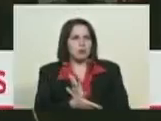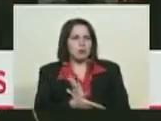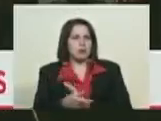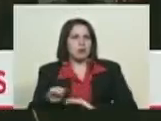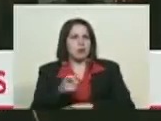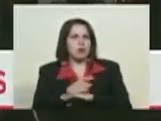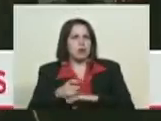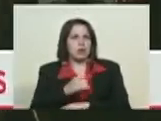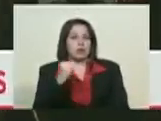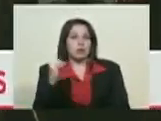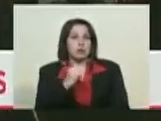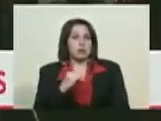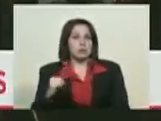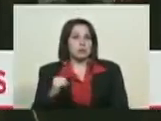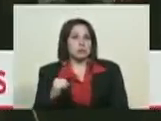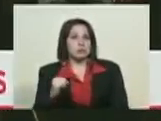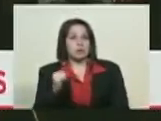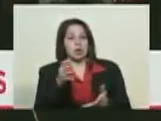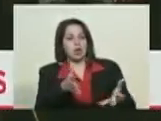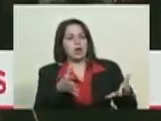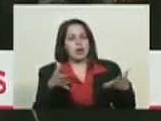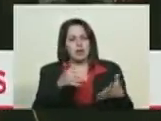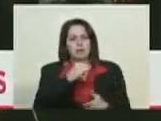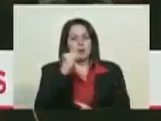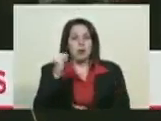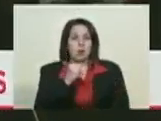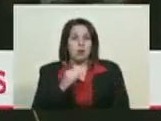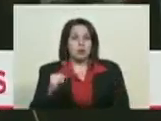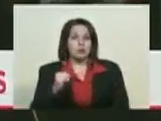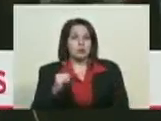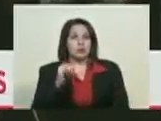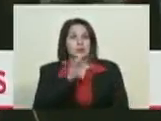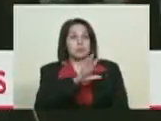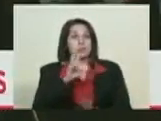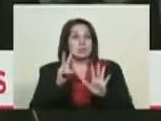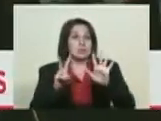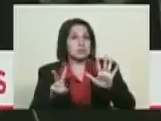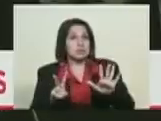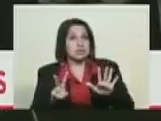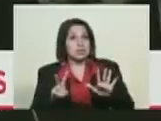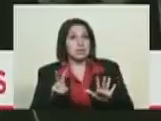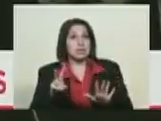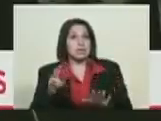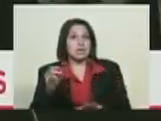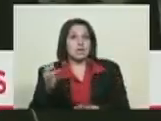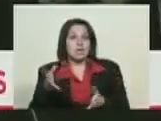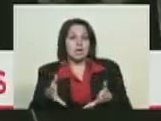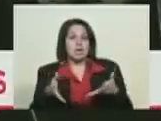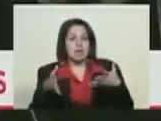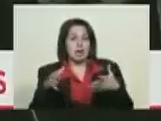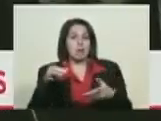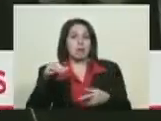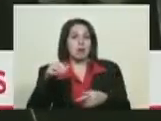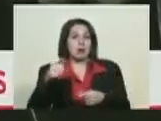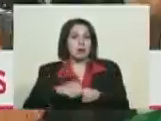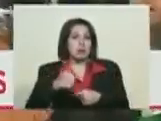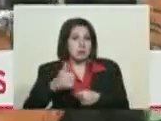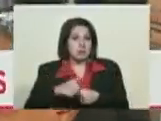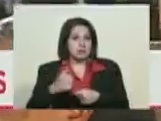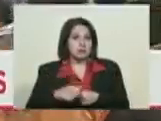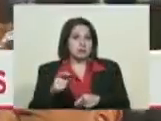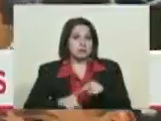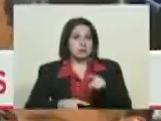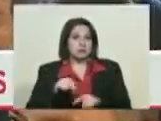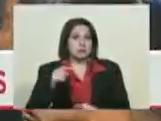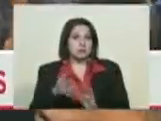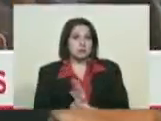votación, pero ganamos el Zulia con el 57% y ganamos Maracaibo, la capital